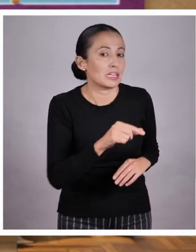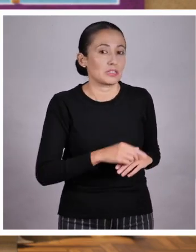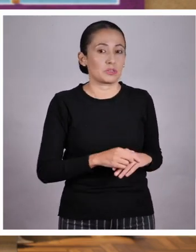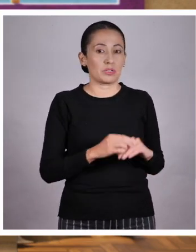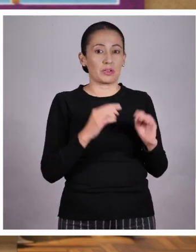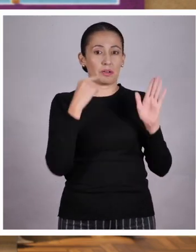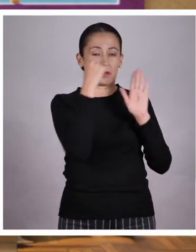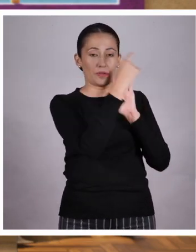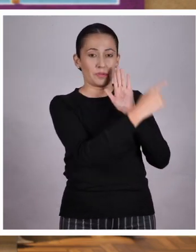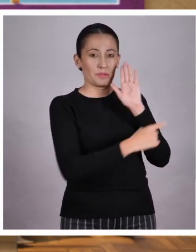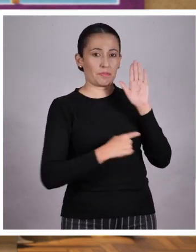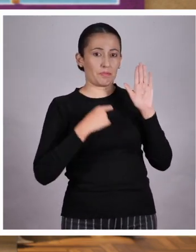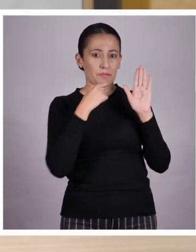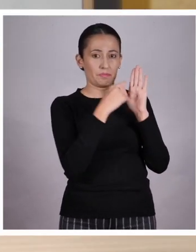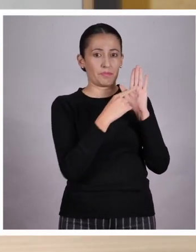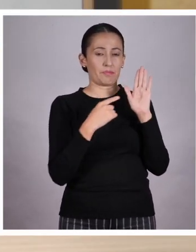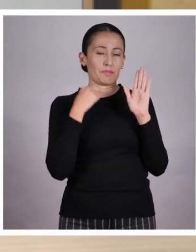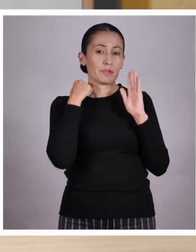hice.